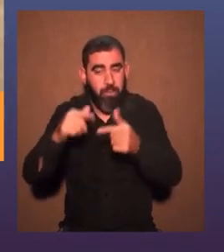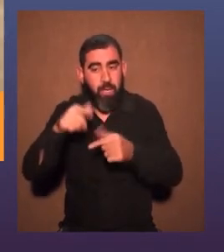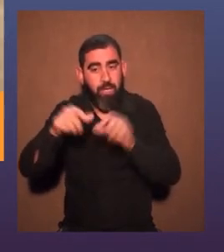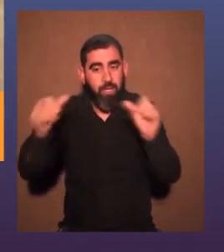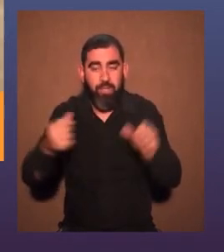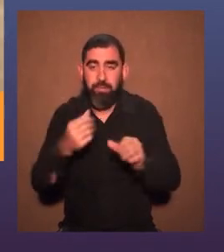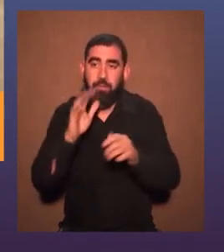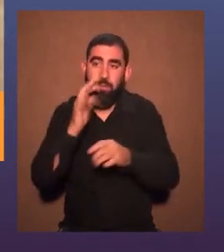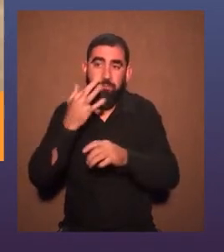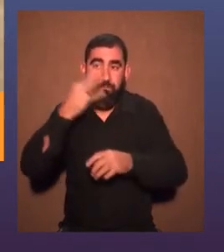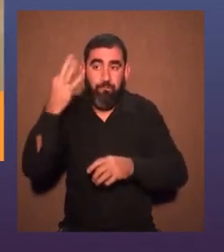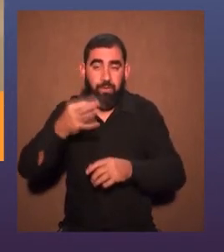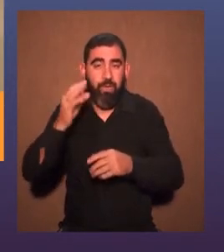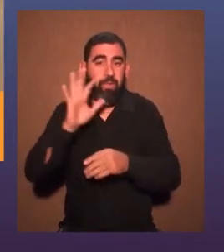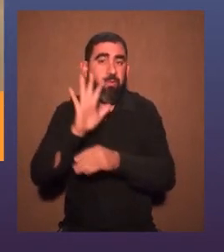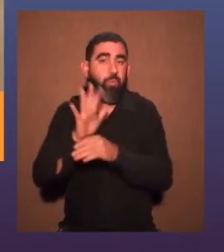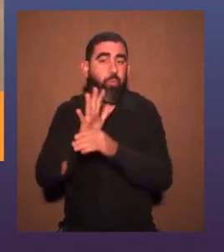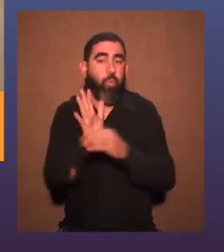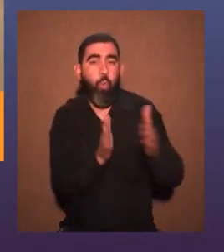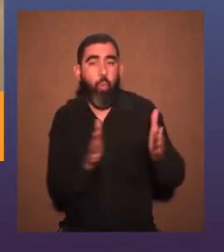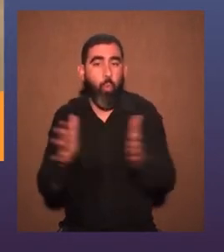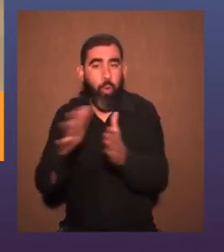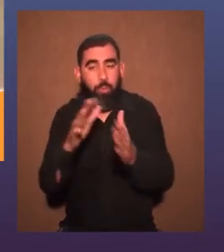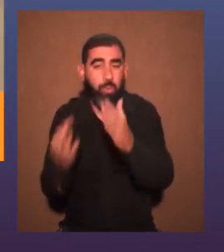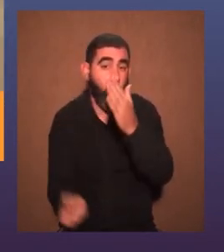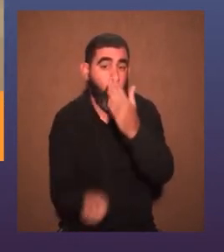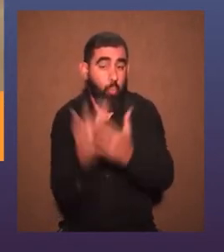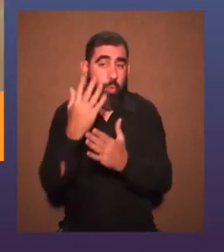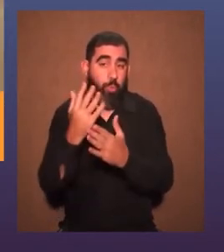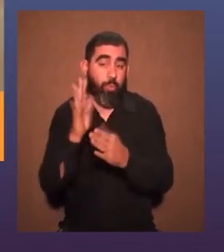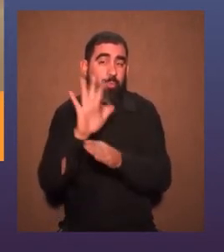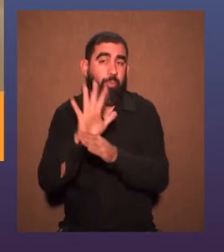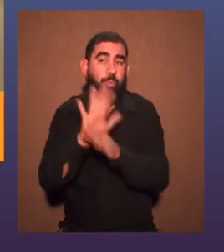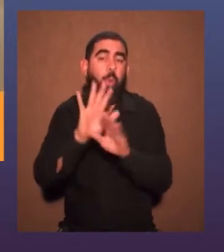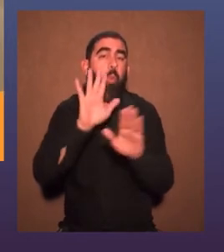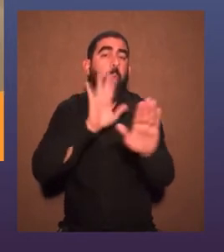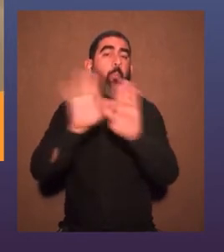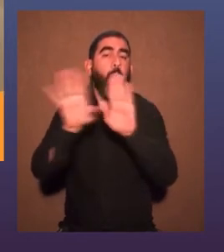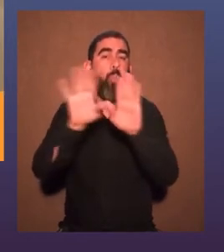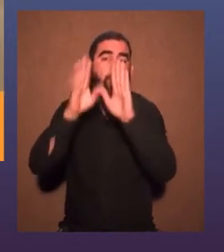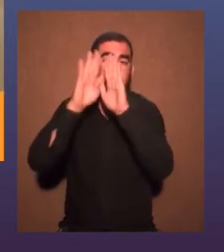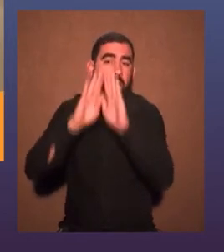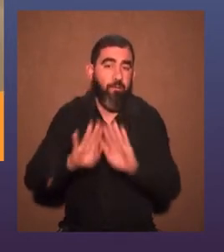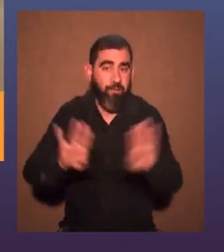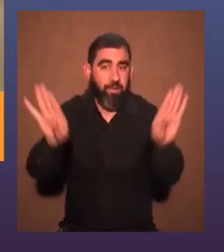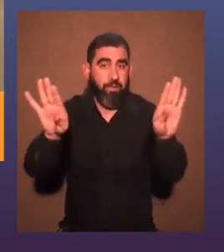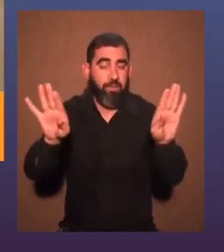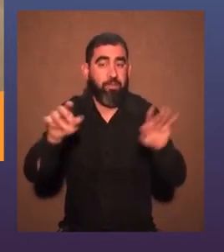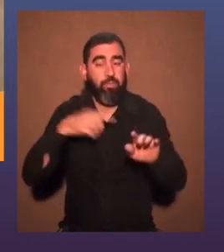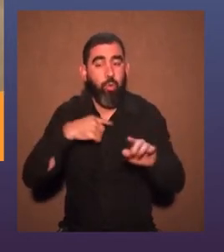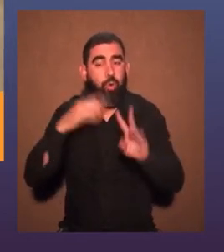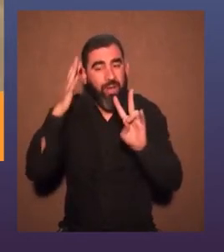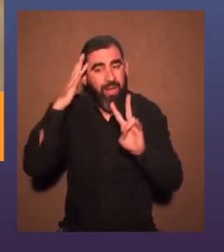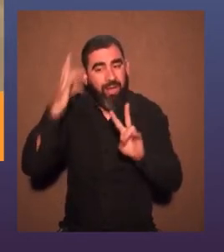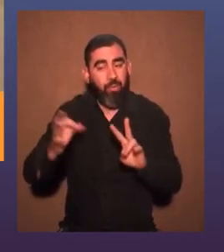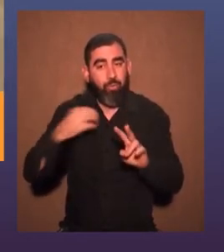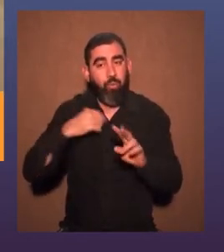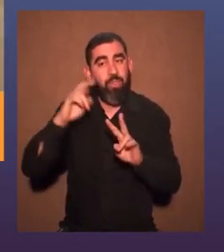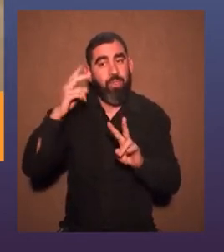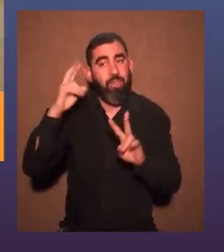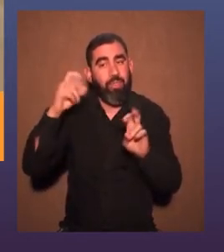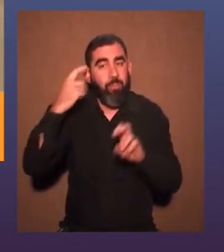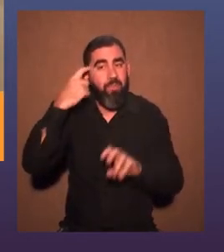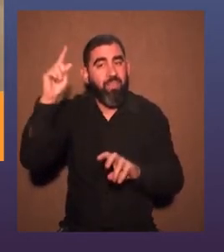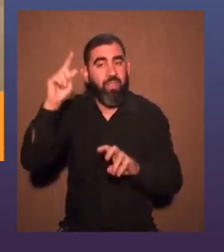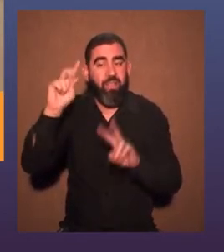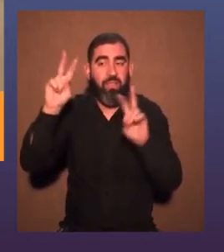ahí se genera como realmente un camino y se van abriendo puertas, ¿no? O sea, yo creo que el hecho de crear es muy personal, digamos,